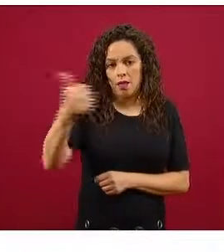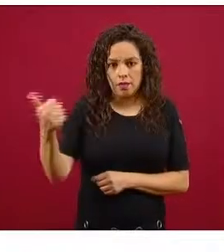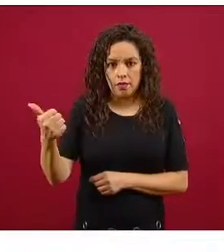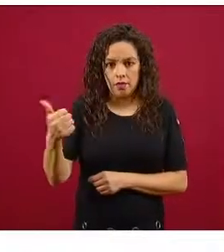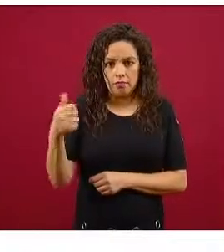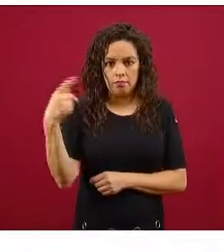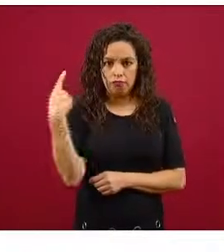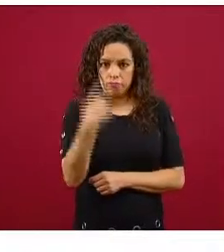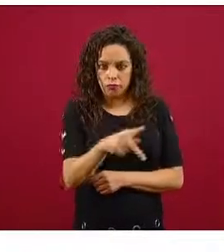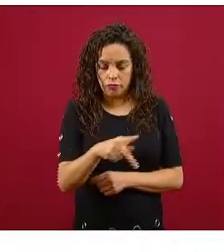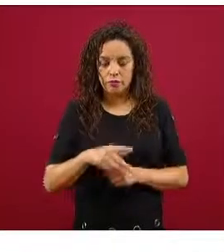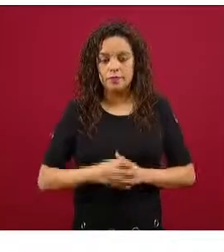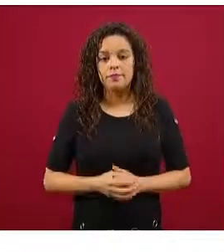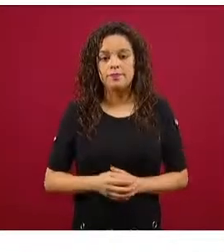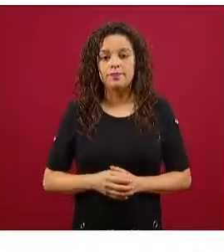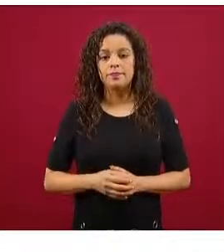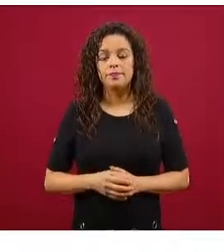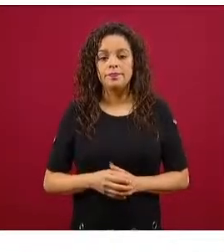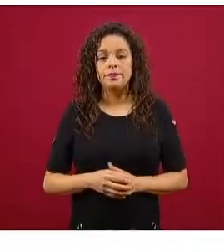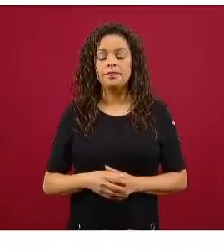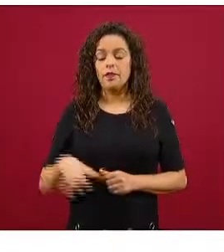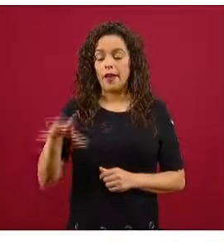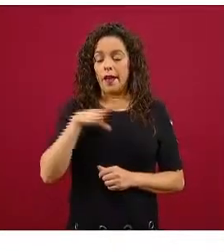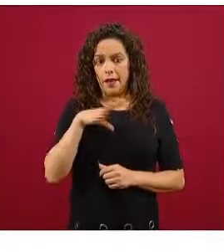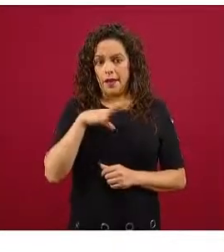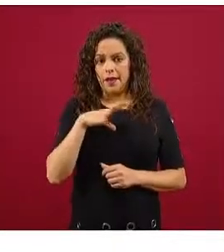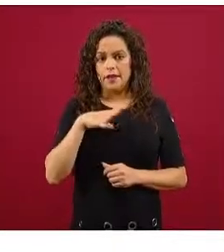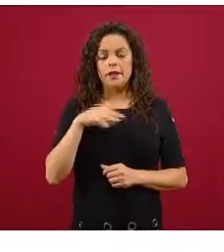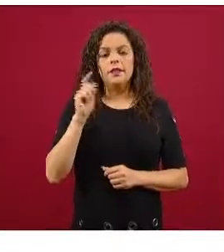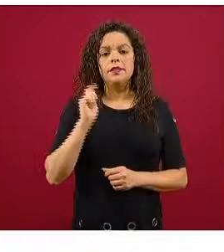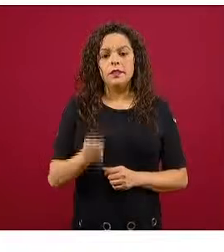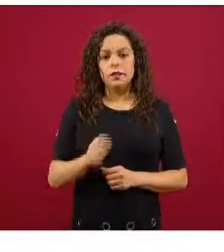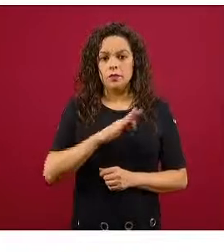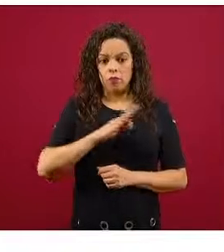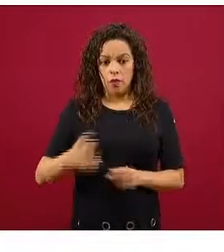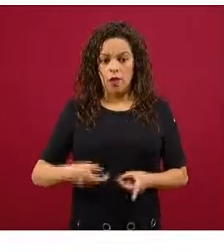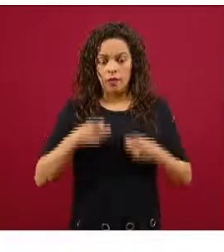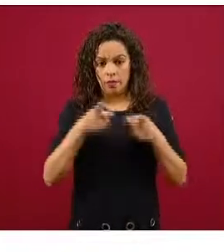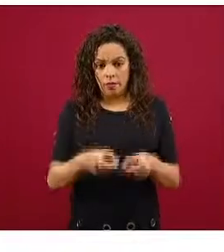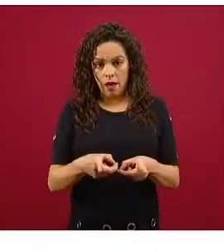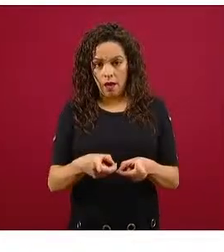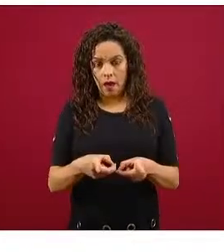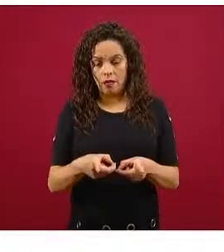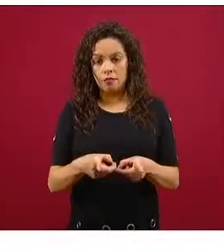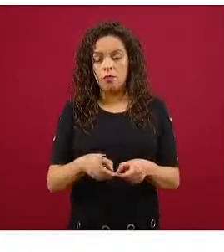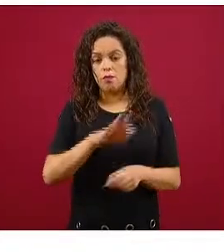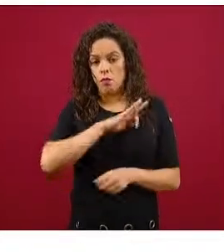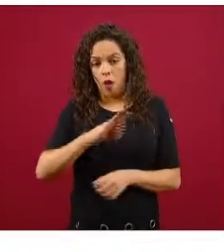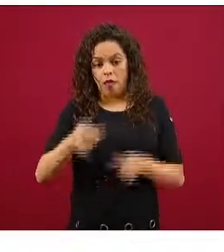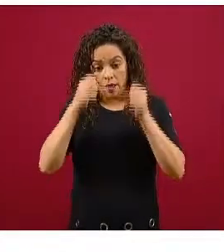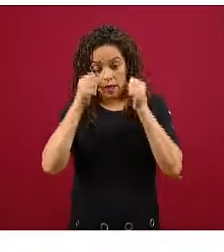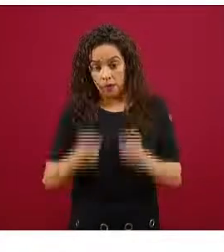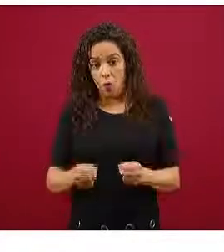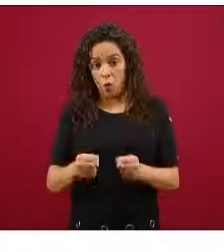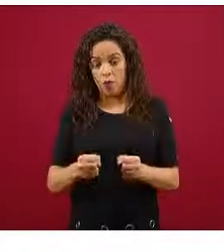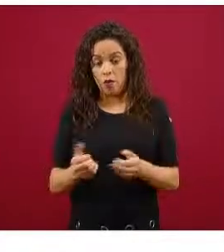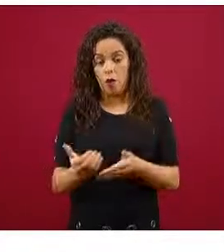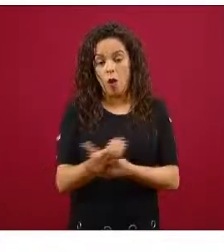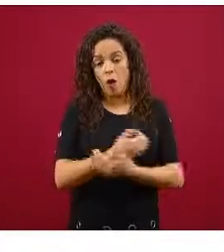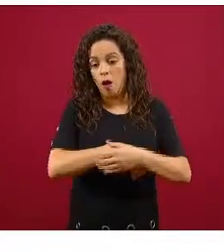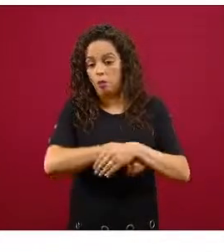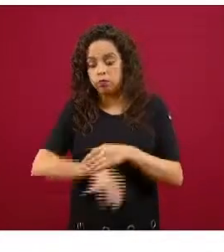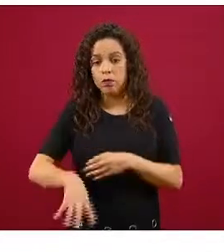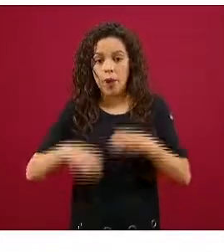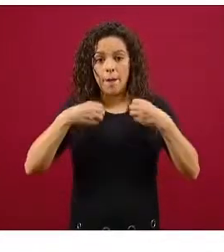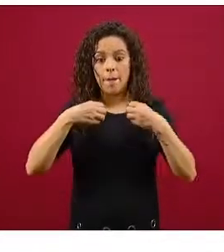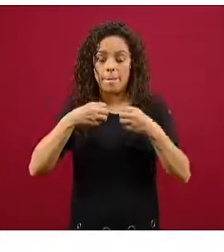Como mencionaba, está la opción de ofrecer el acceso a un aborto seguro como un servicio esencial de salud